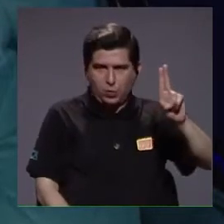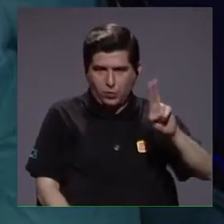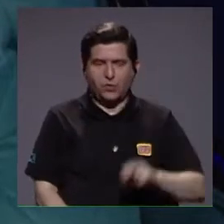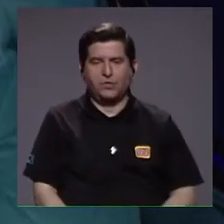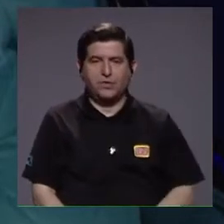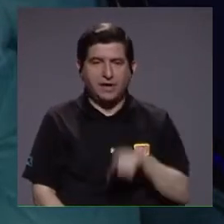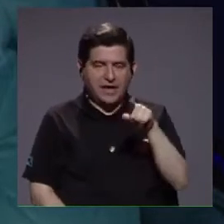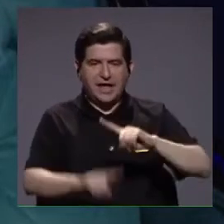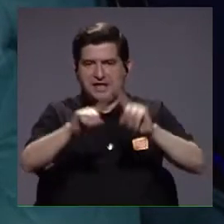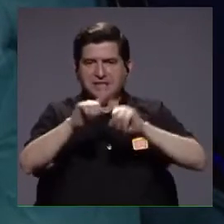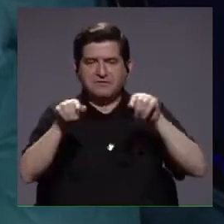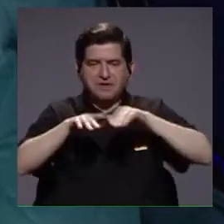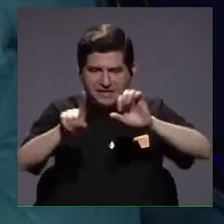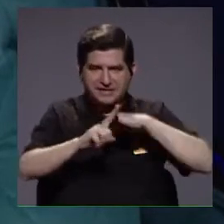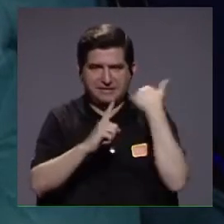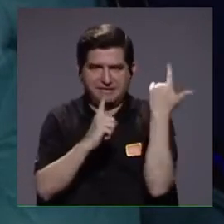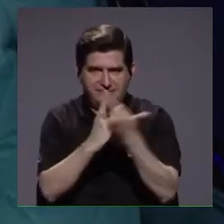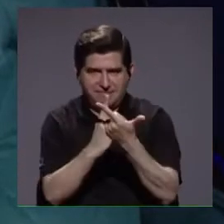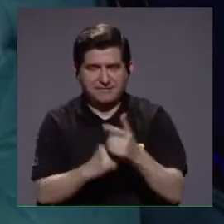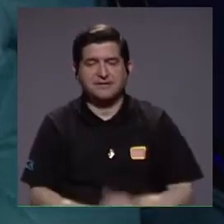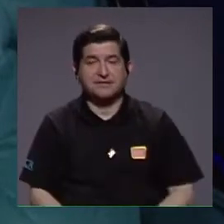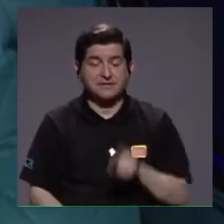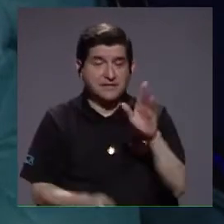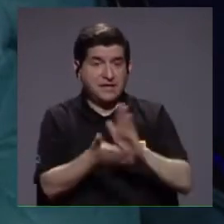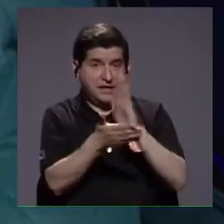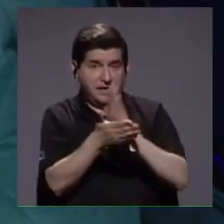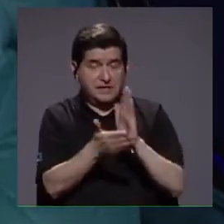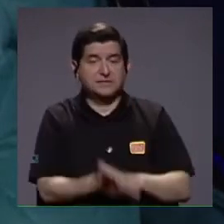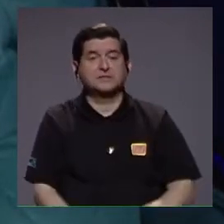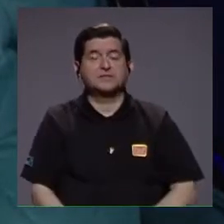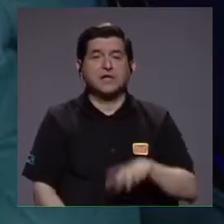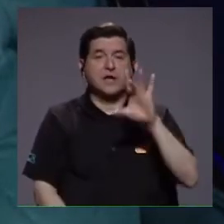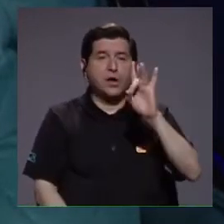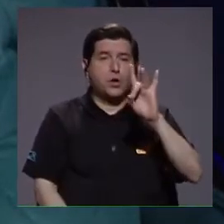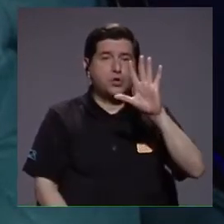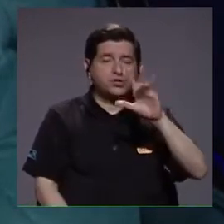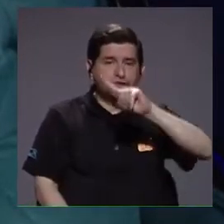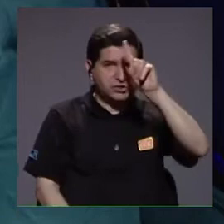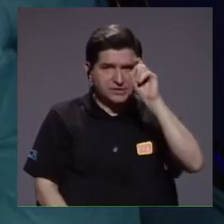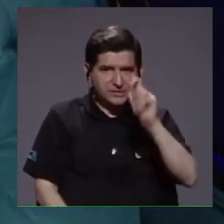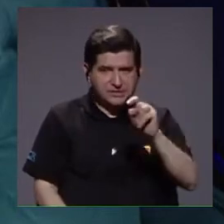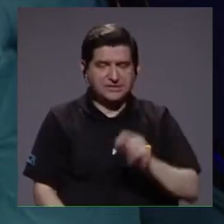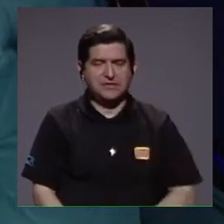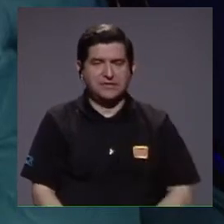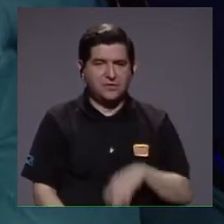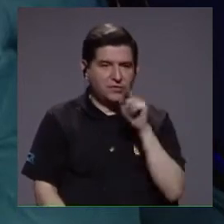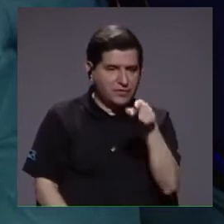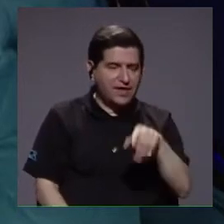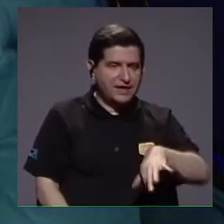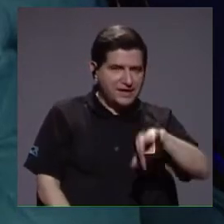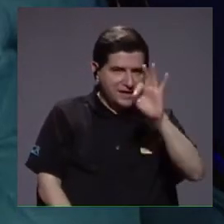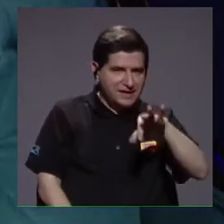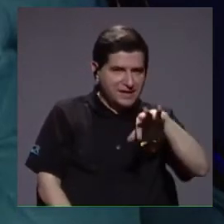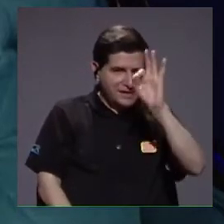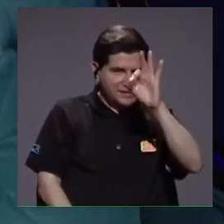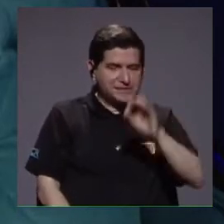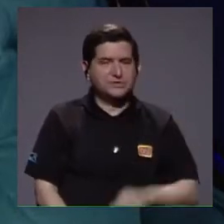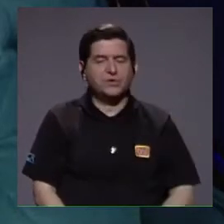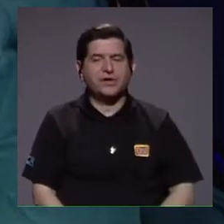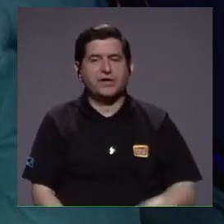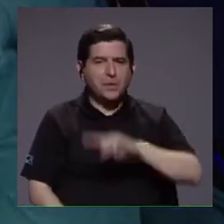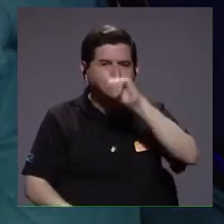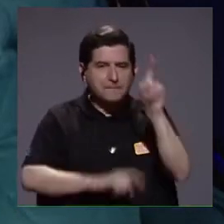Electoral Estudiantil Universitario en sus distintas redes sociales. A este formulario llegaron 85 preguntas, de las cuales se